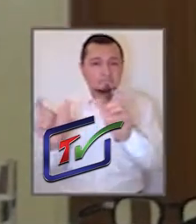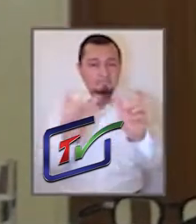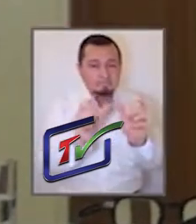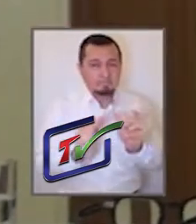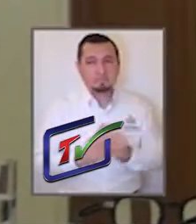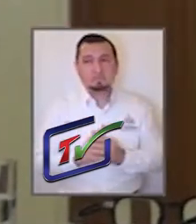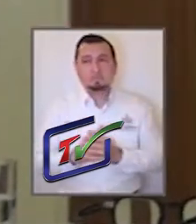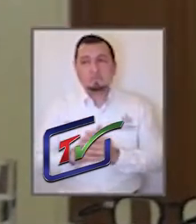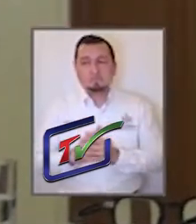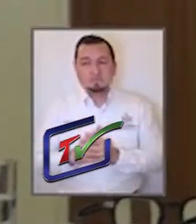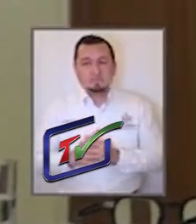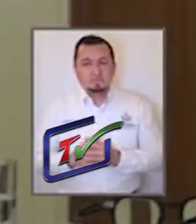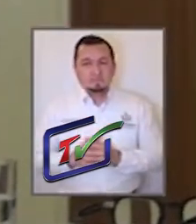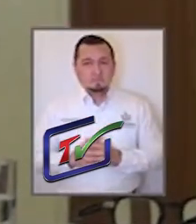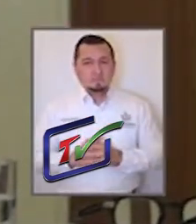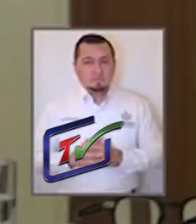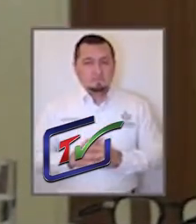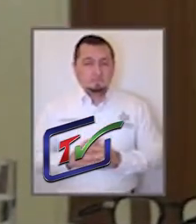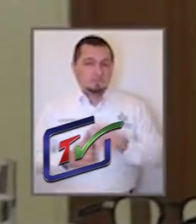casas. A ver,